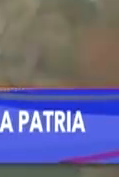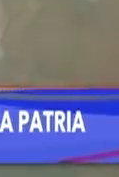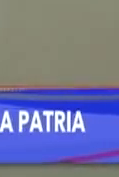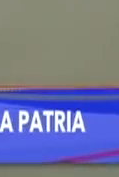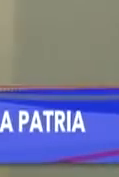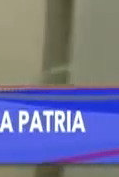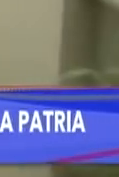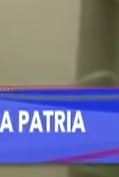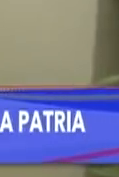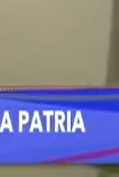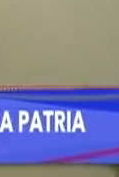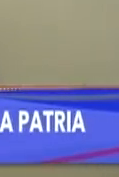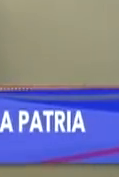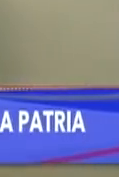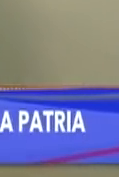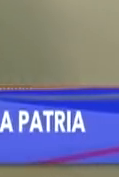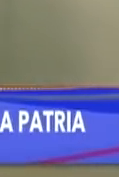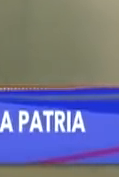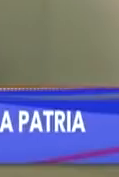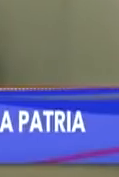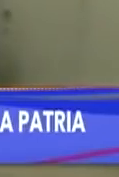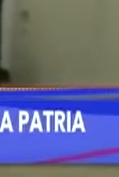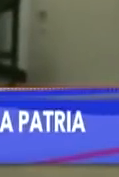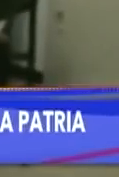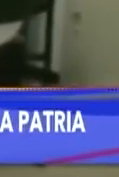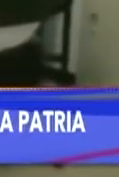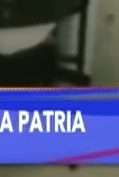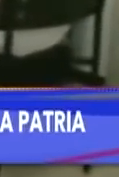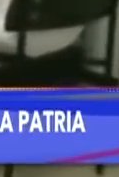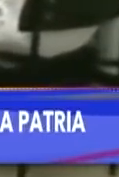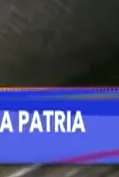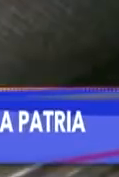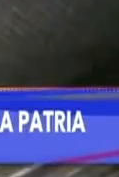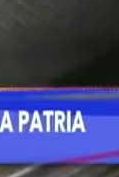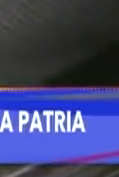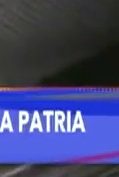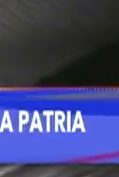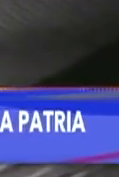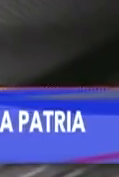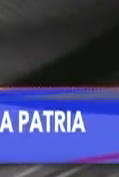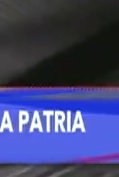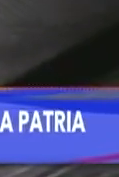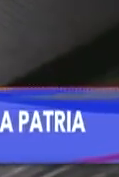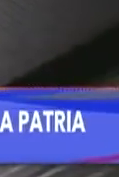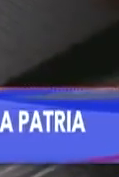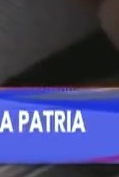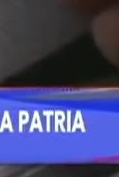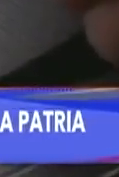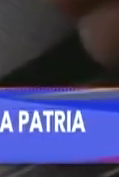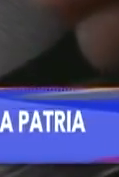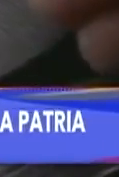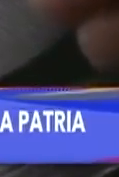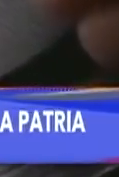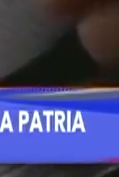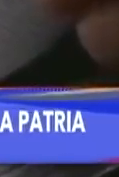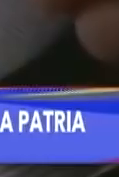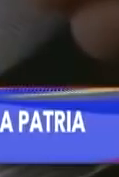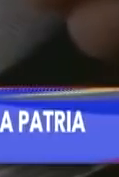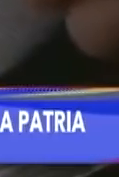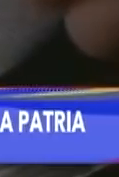en todo el país, que además tiene un equipamiento de alta tecnología. Pero yo quiero que la doctora Rondón nos dé más detalles,